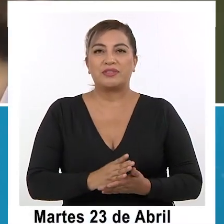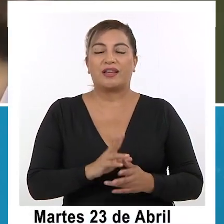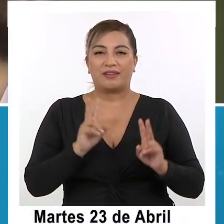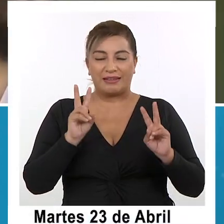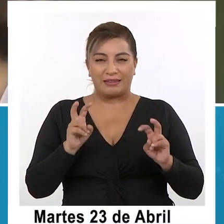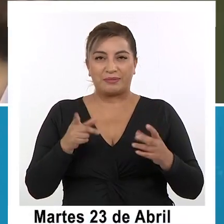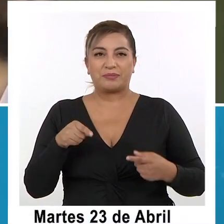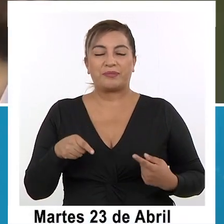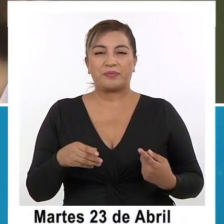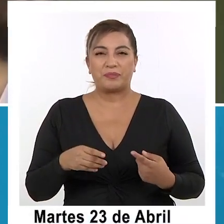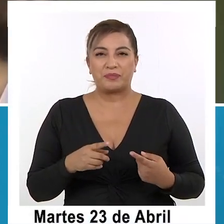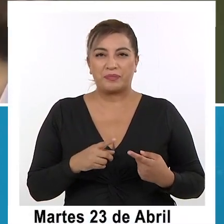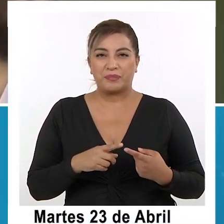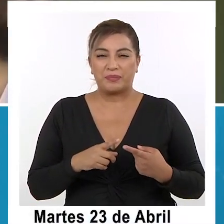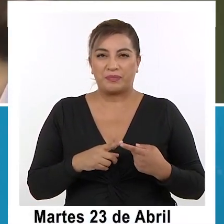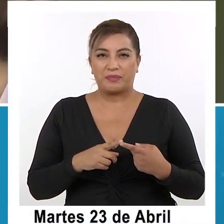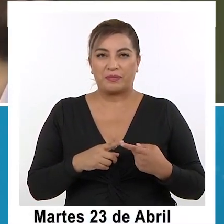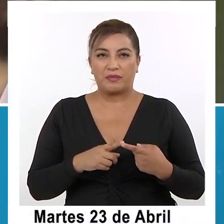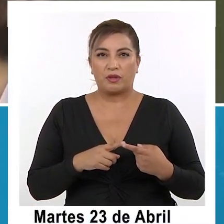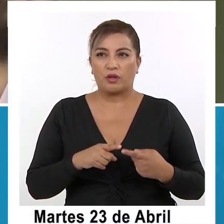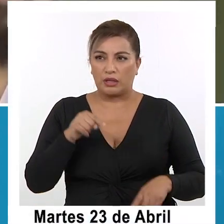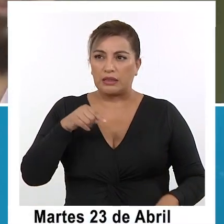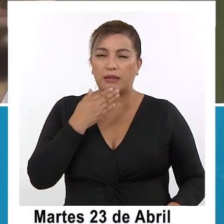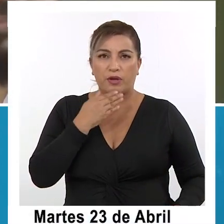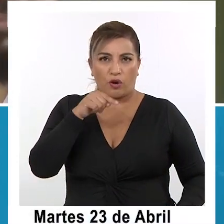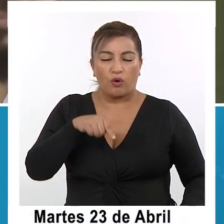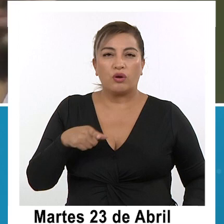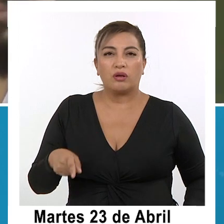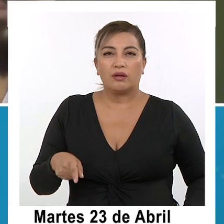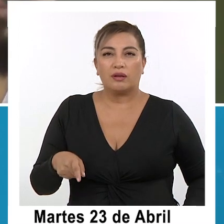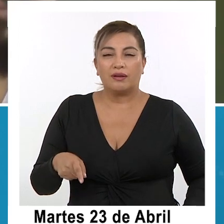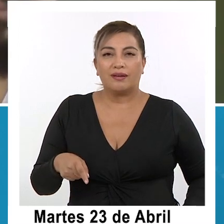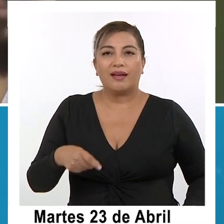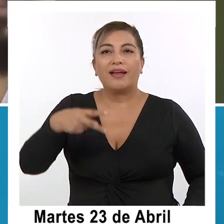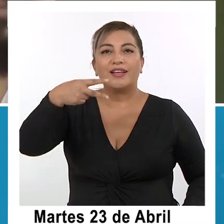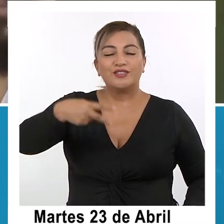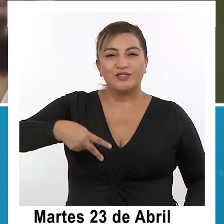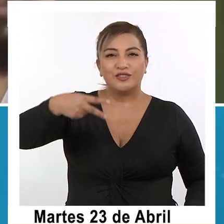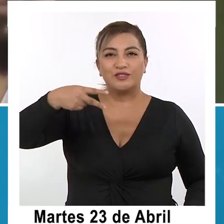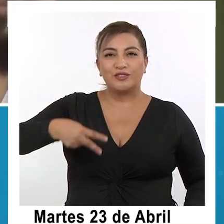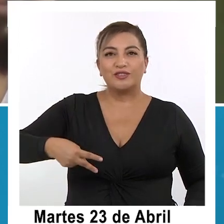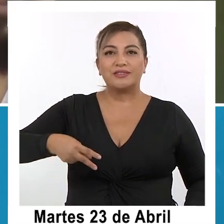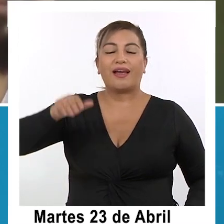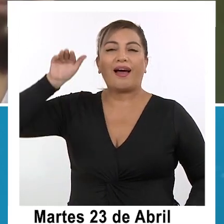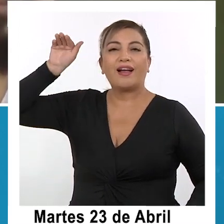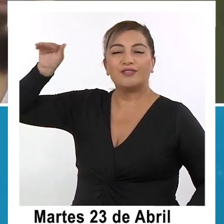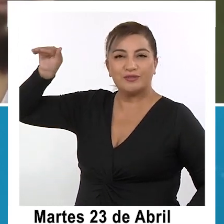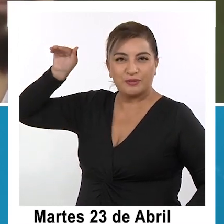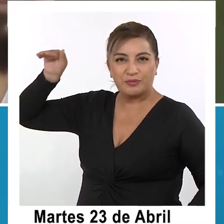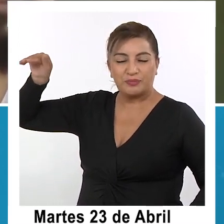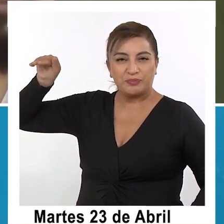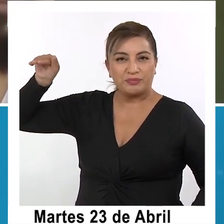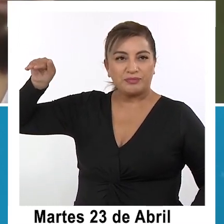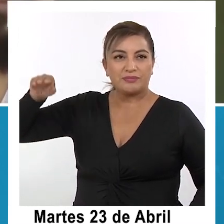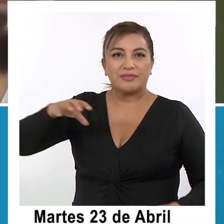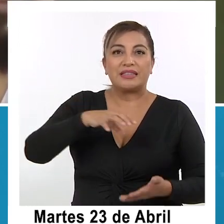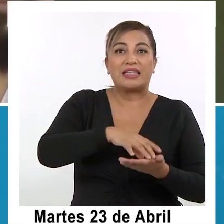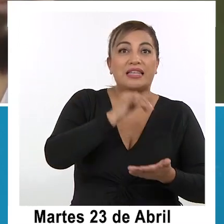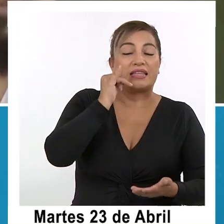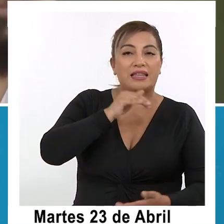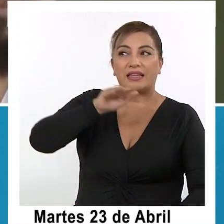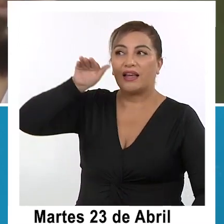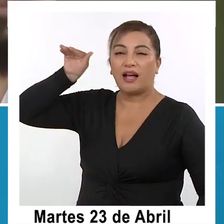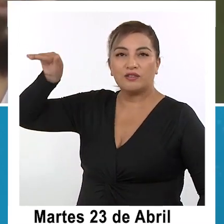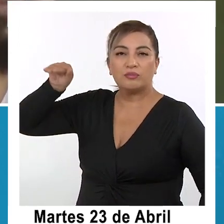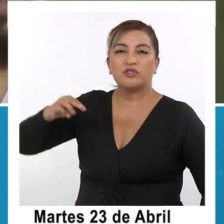estamos saliendo en el día de hoy eh También es noticia a a lo que es al hospicio estamos abarcando 30,000